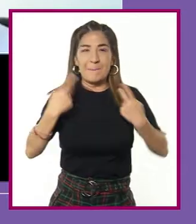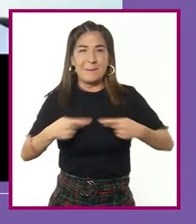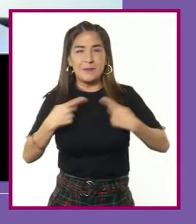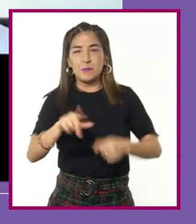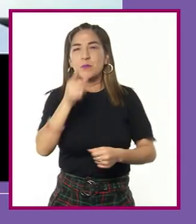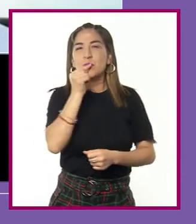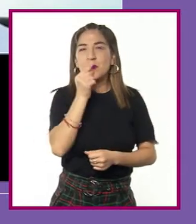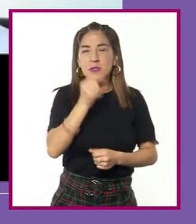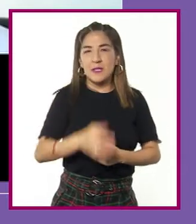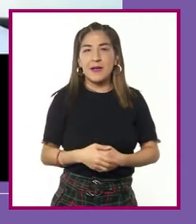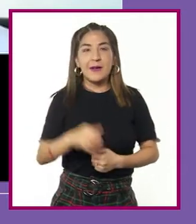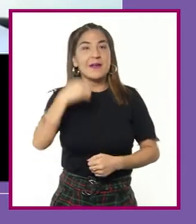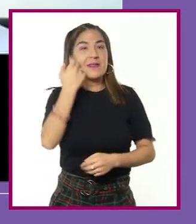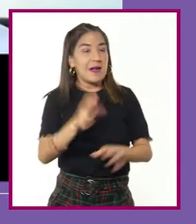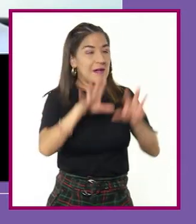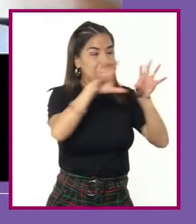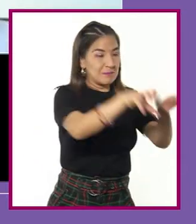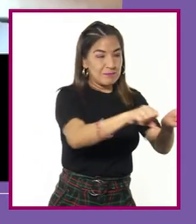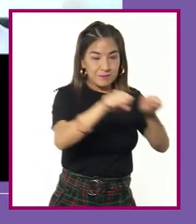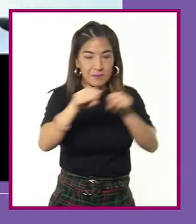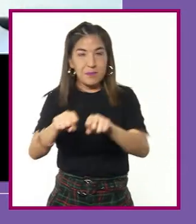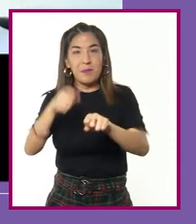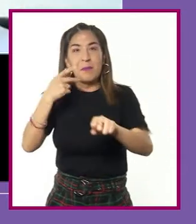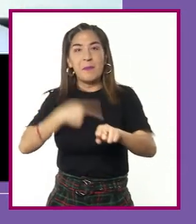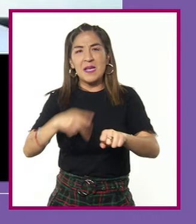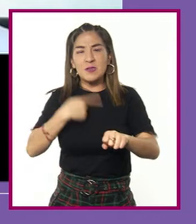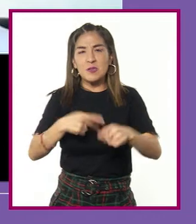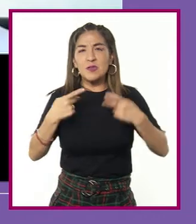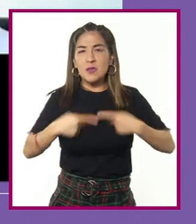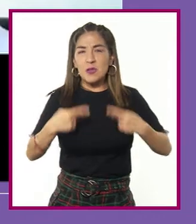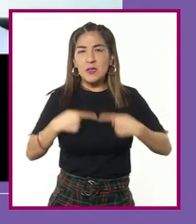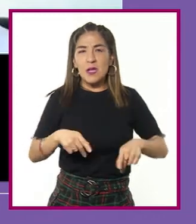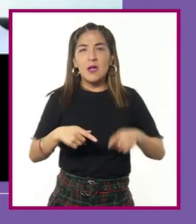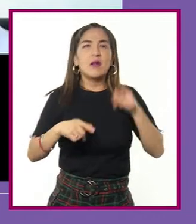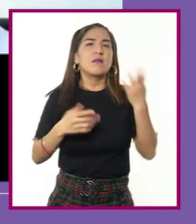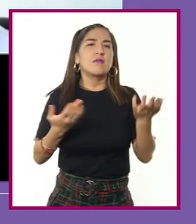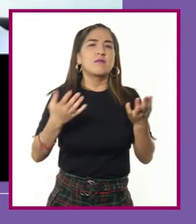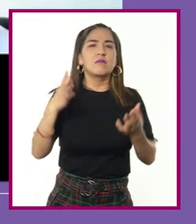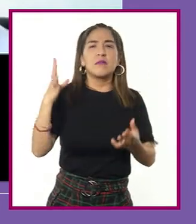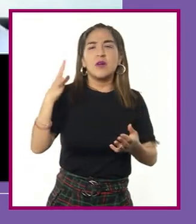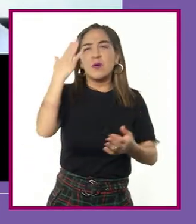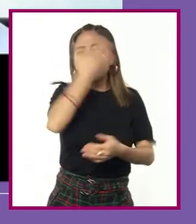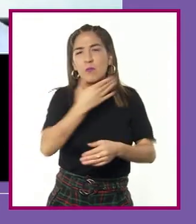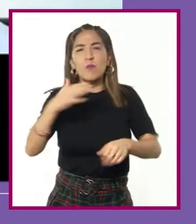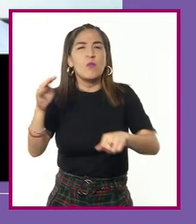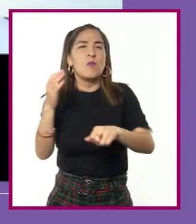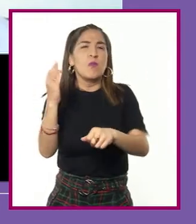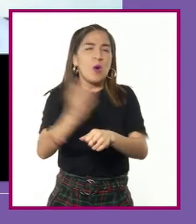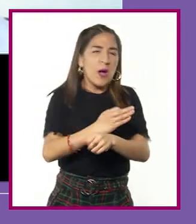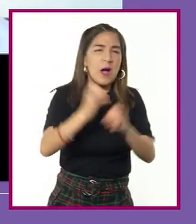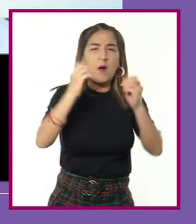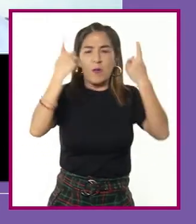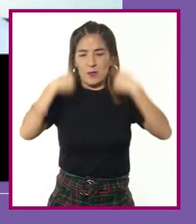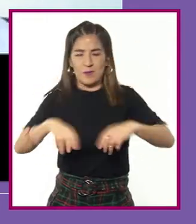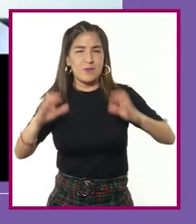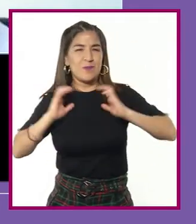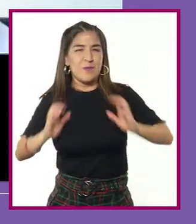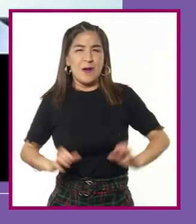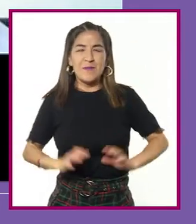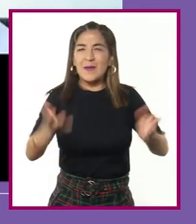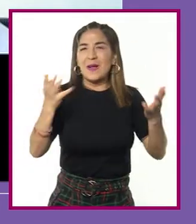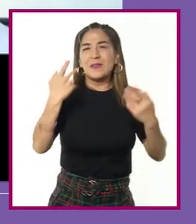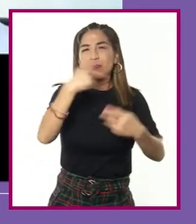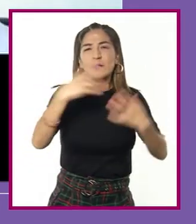puede detener o quiere detener a una persona necesariamente por su color de piel o por su aspecto físico, pensando que presuntamente